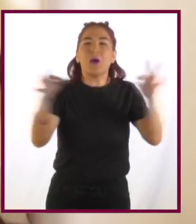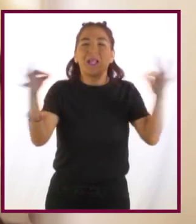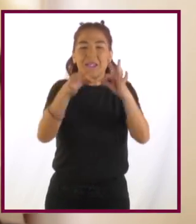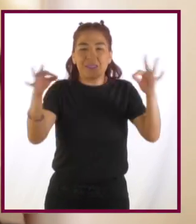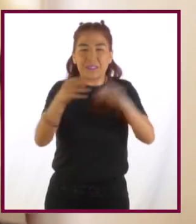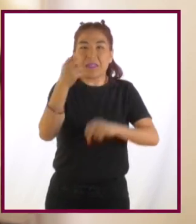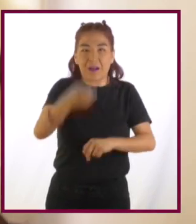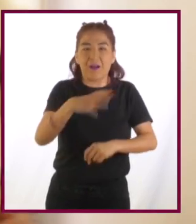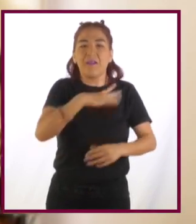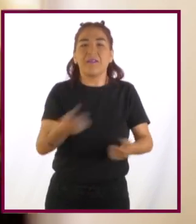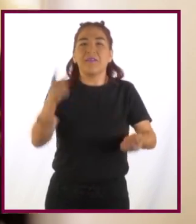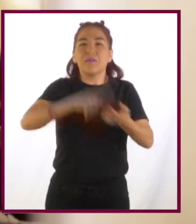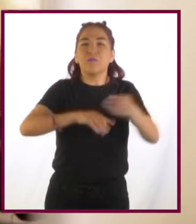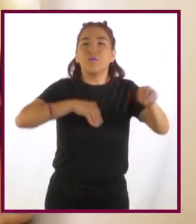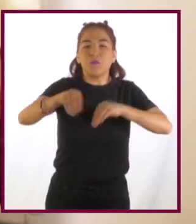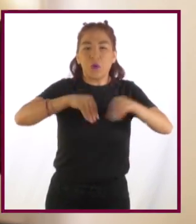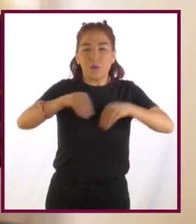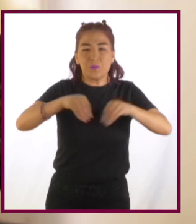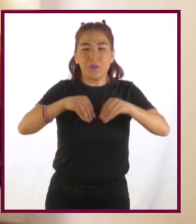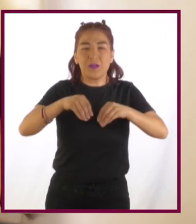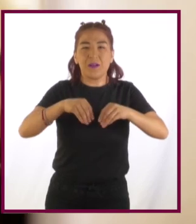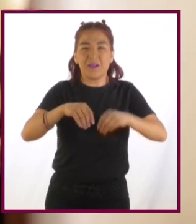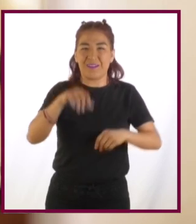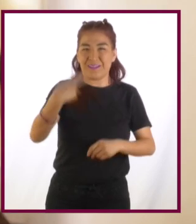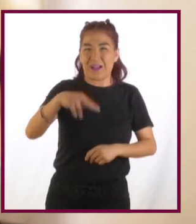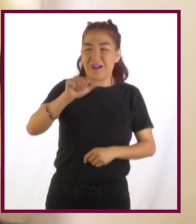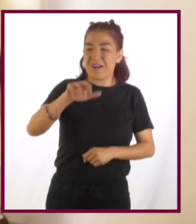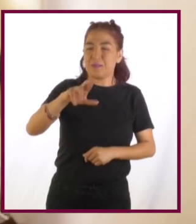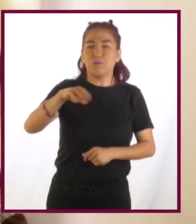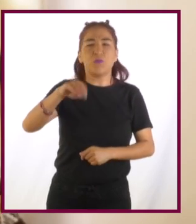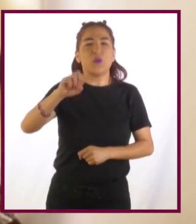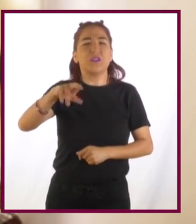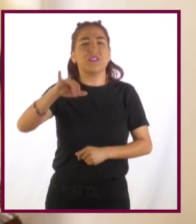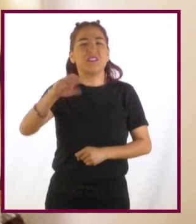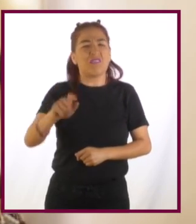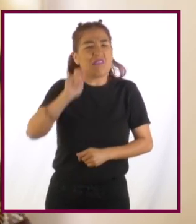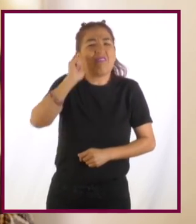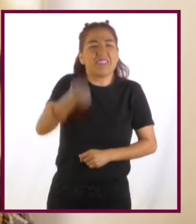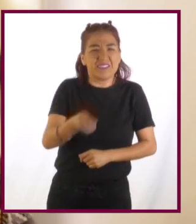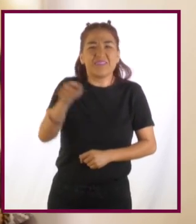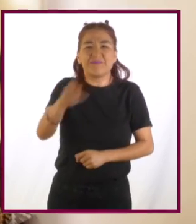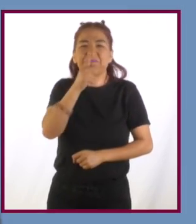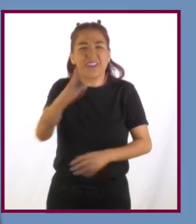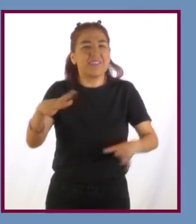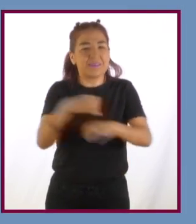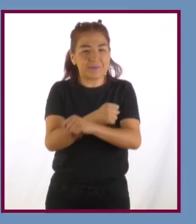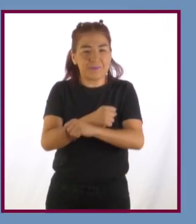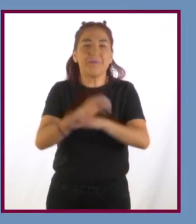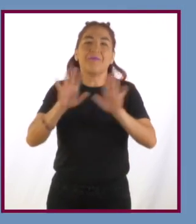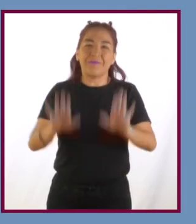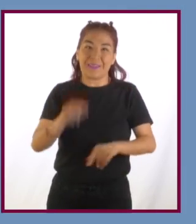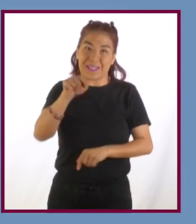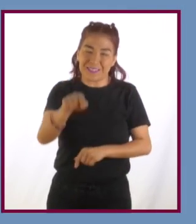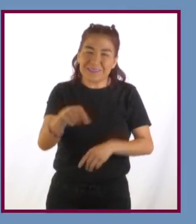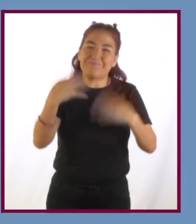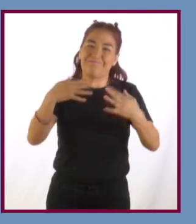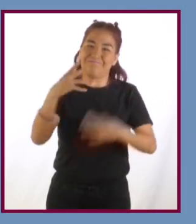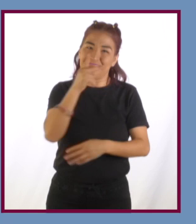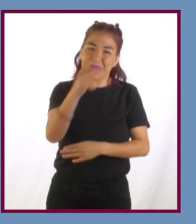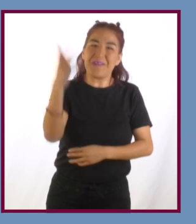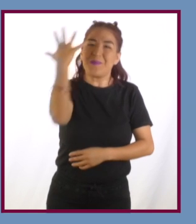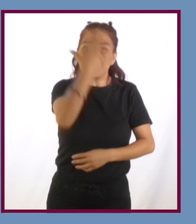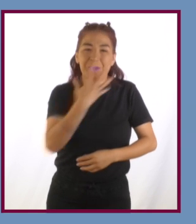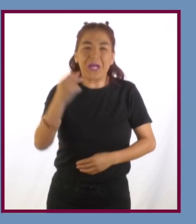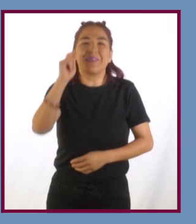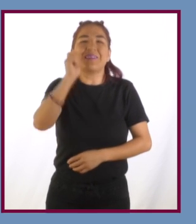experimentos de elasticidad aparece por ahí algo que es el movimiento armónico. ¿Qué nos podrías platicar de él? Es que bueno, esa es una cosa